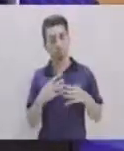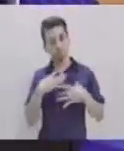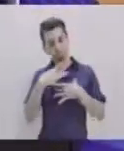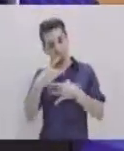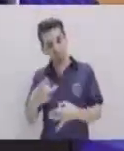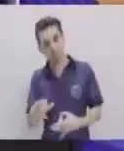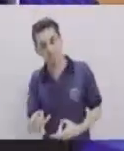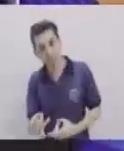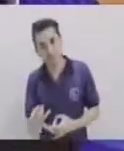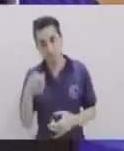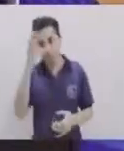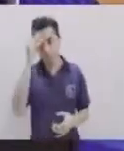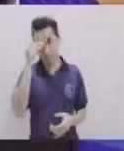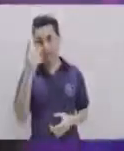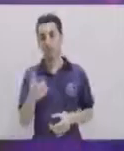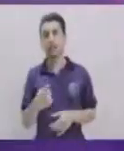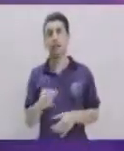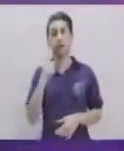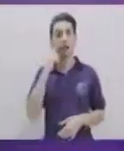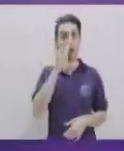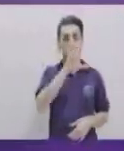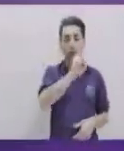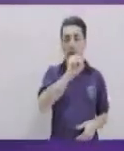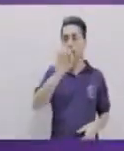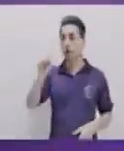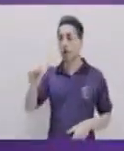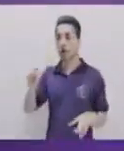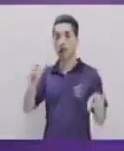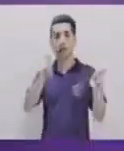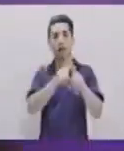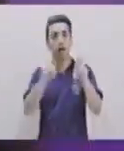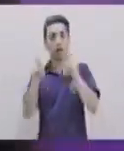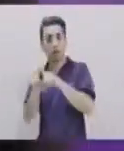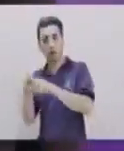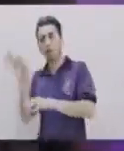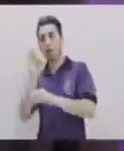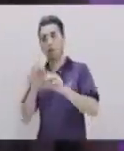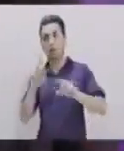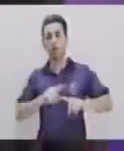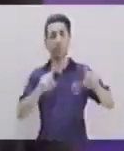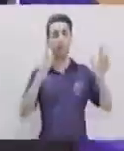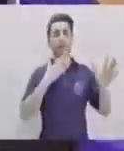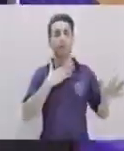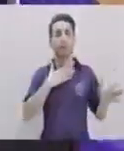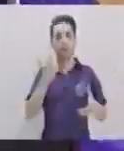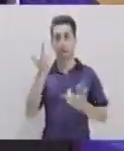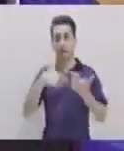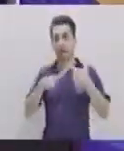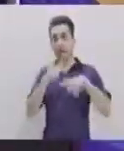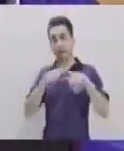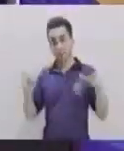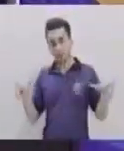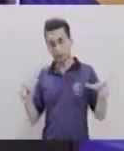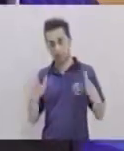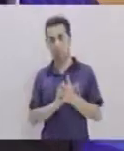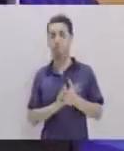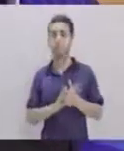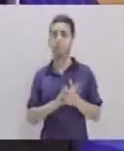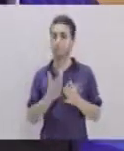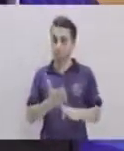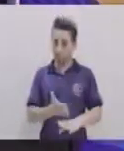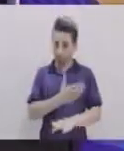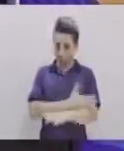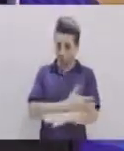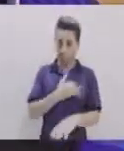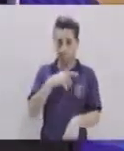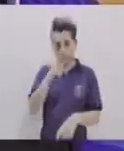interesante para primer año: identificar similitudes y diferencias en nuestro lenguaje. Antes de